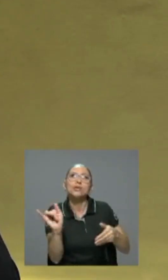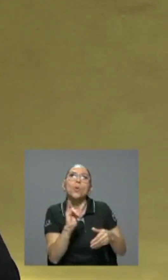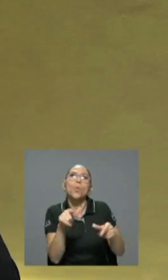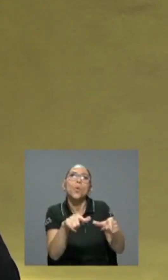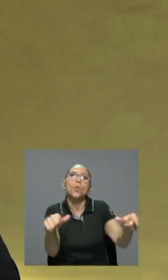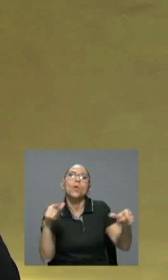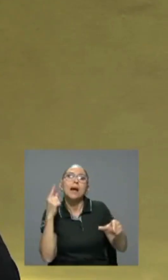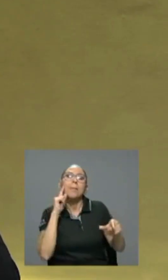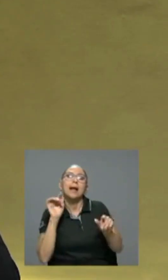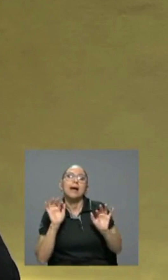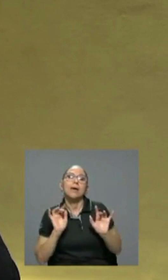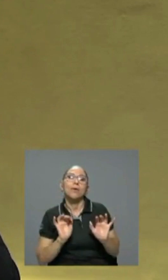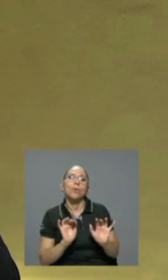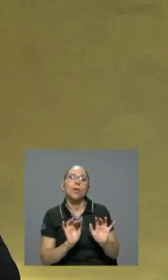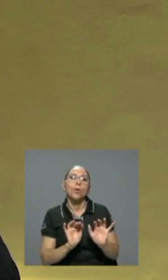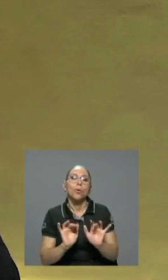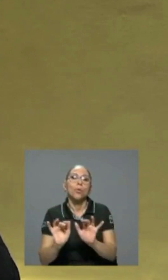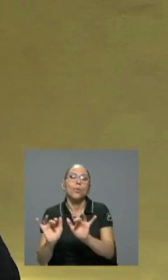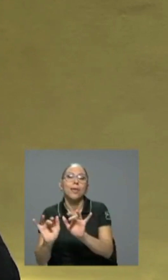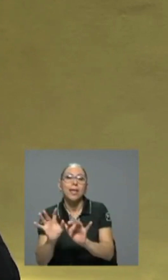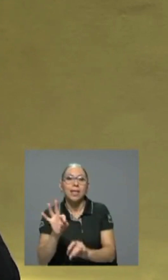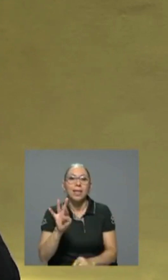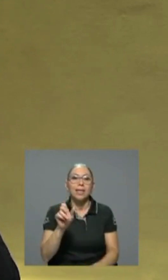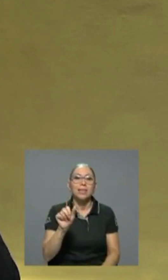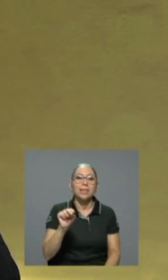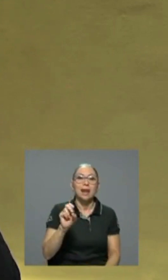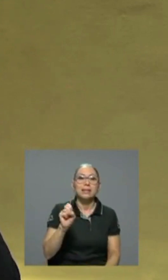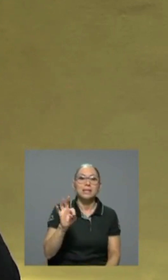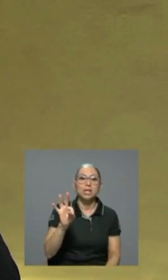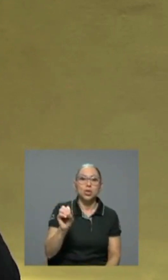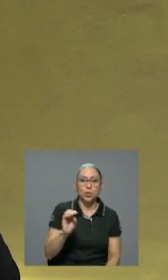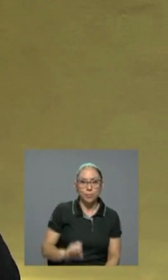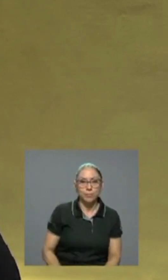vez, profesor, si nos quiere contar un poquito